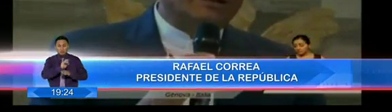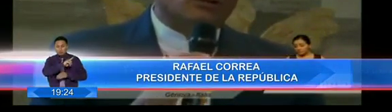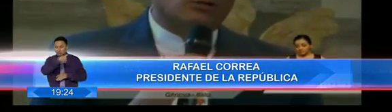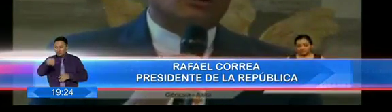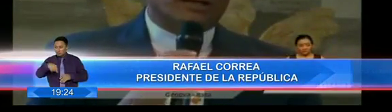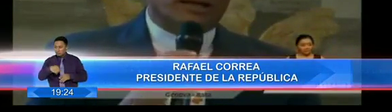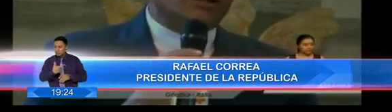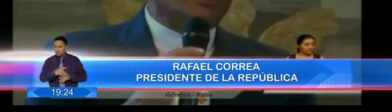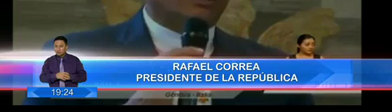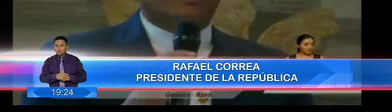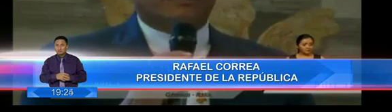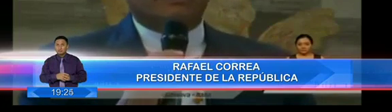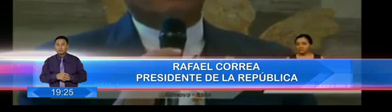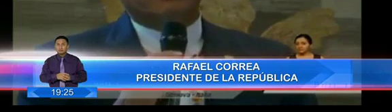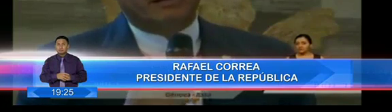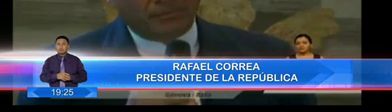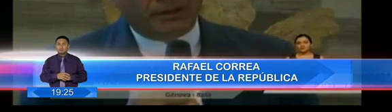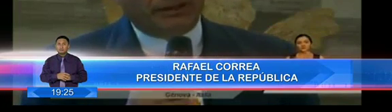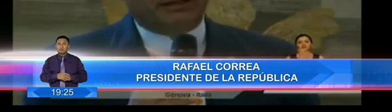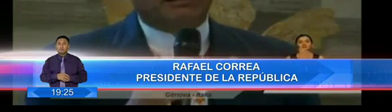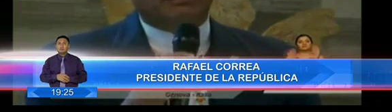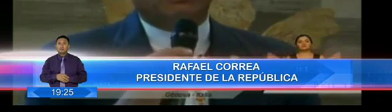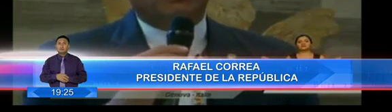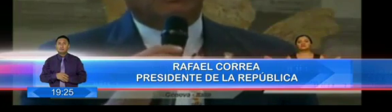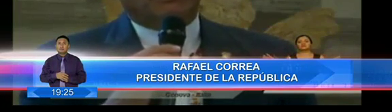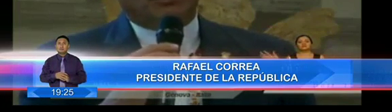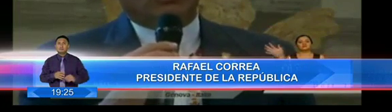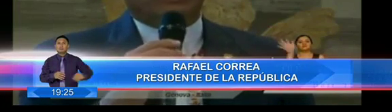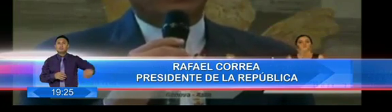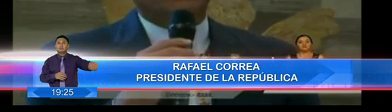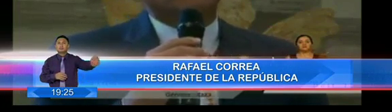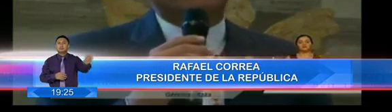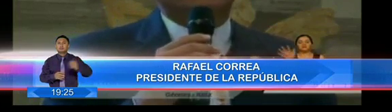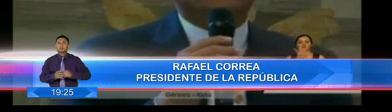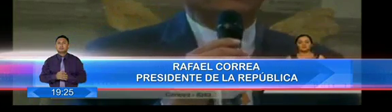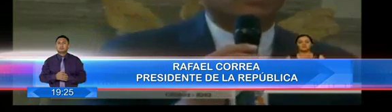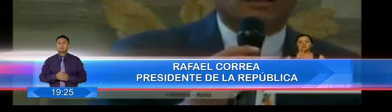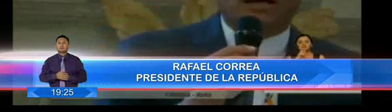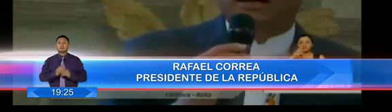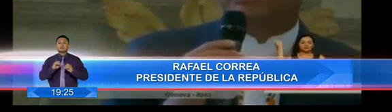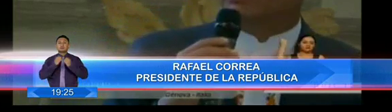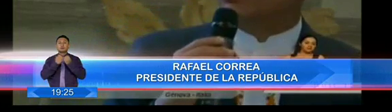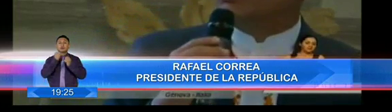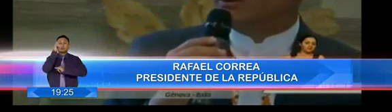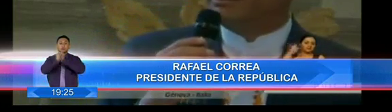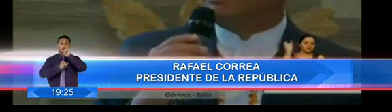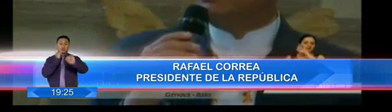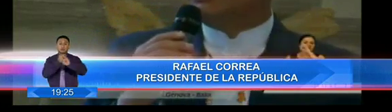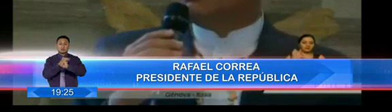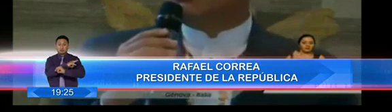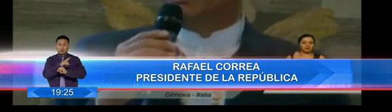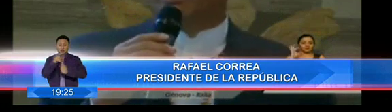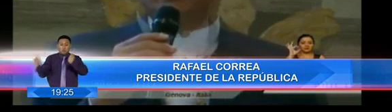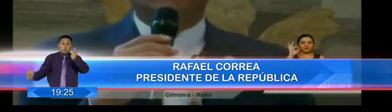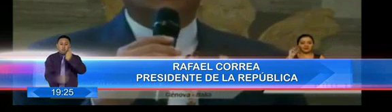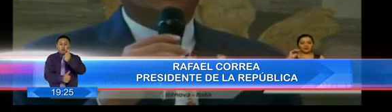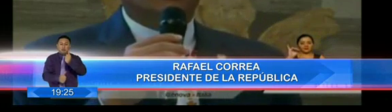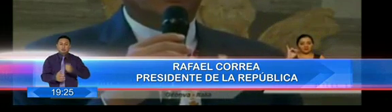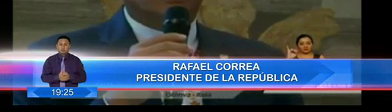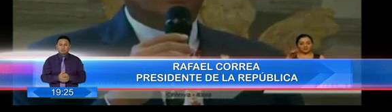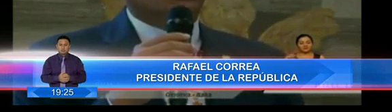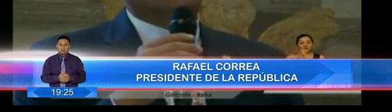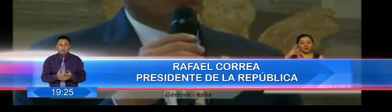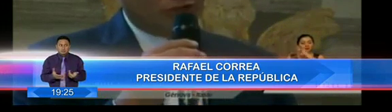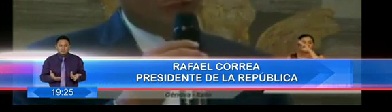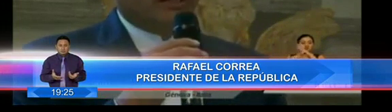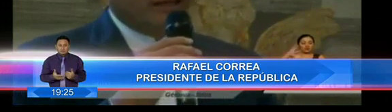restricta subordinación a las recetas impuestas por los organismos internacionales, Fondo Monetario, Banco Mundial, y